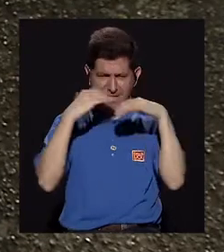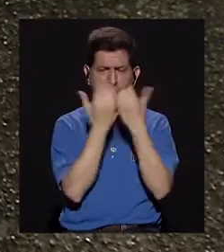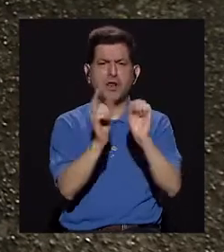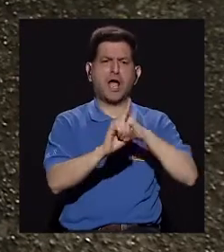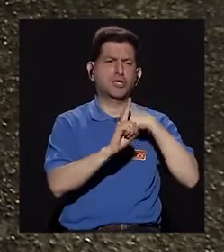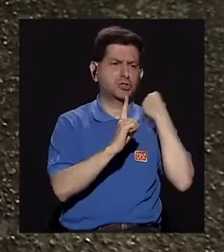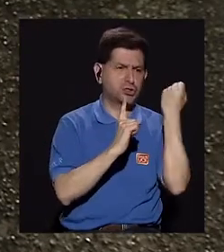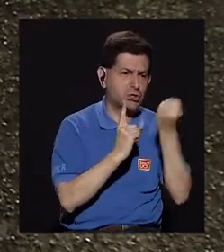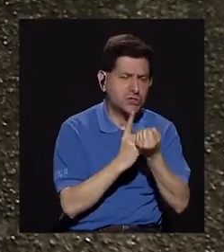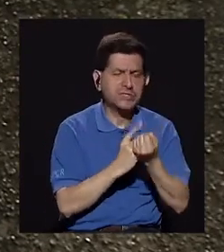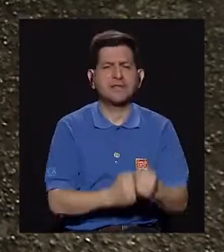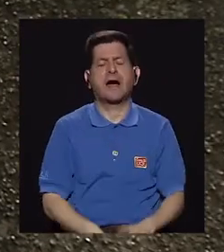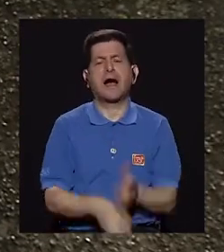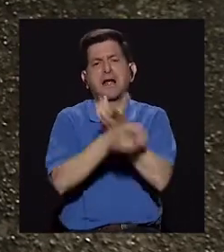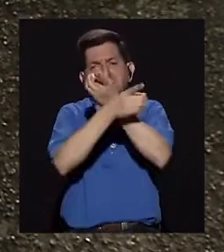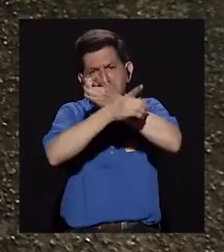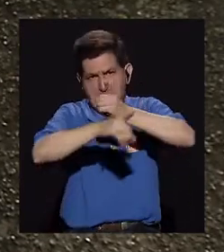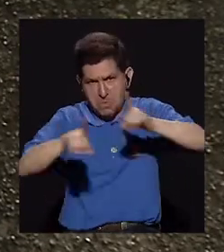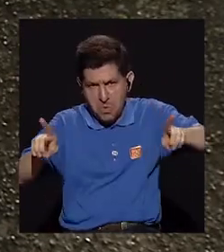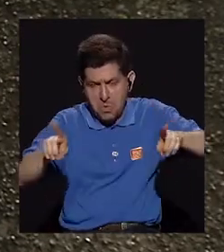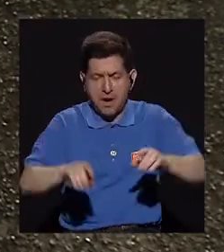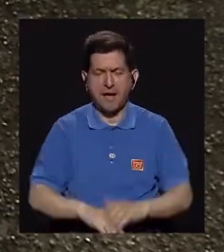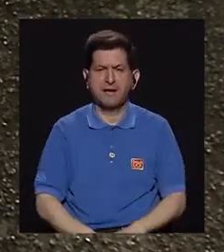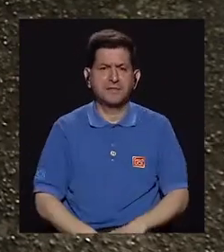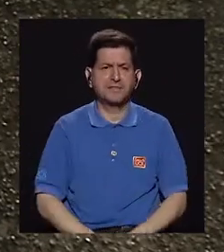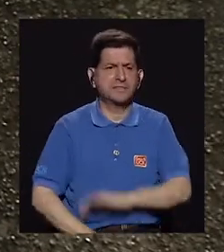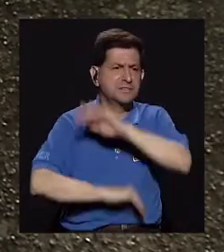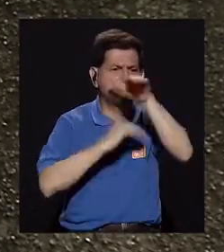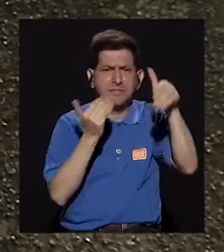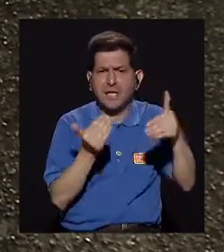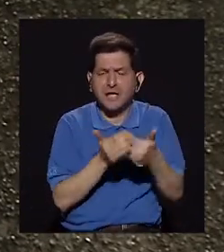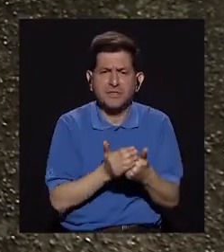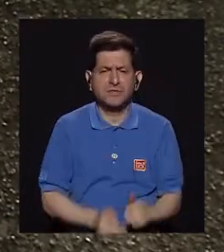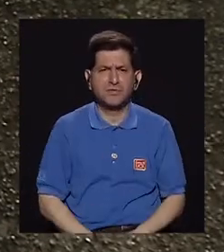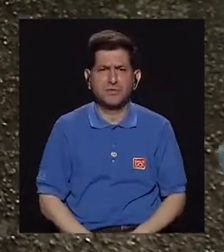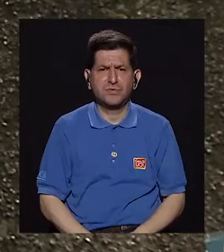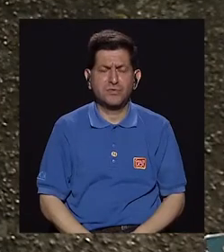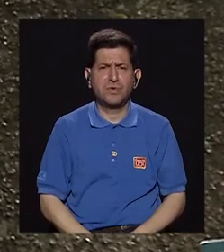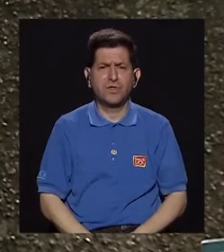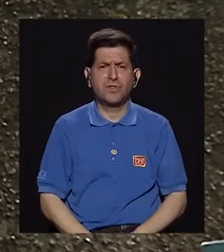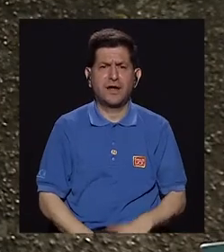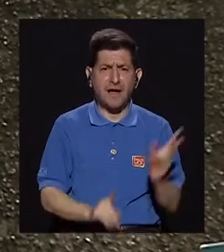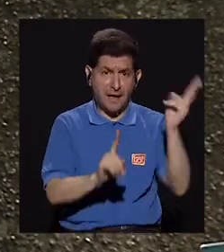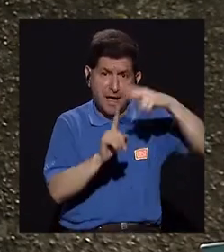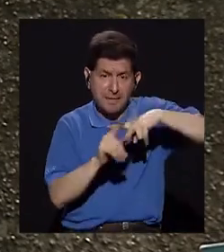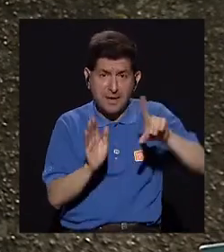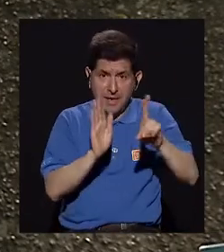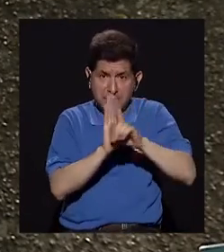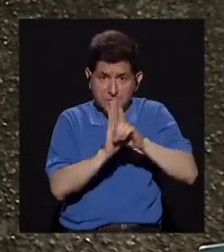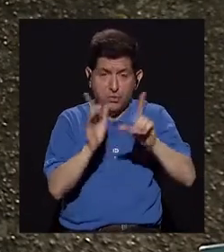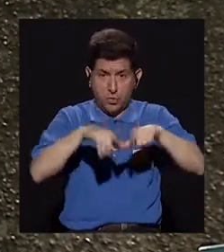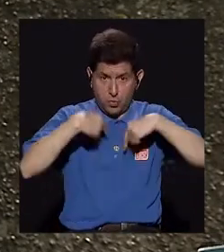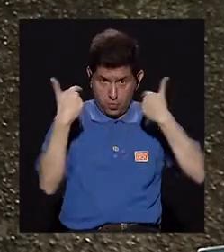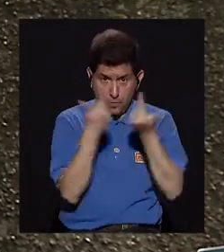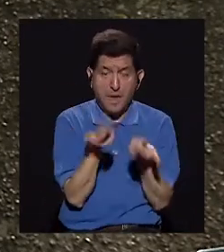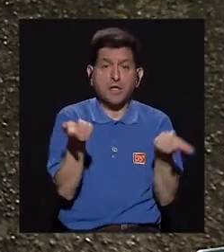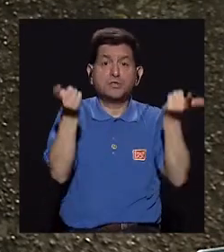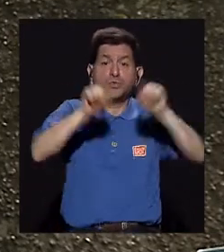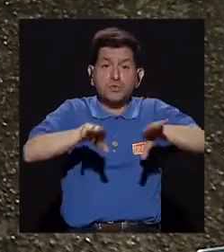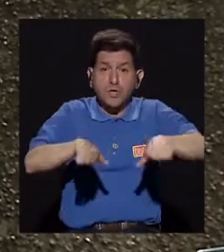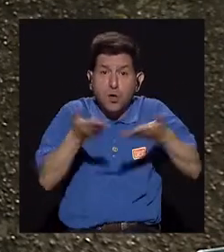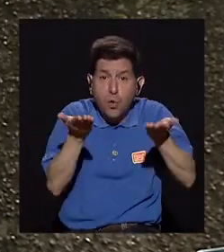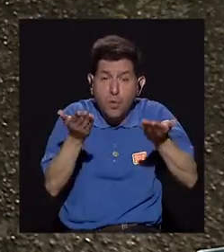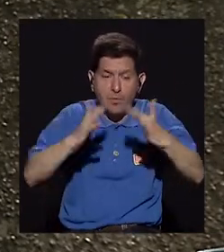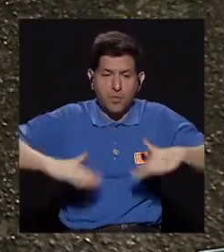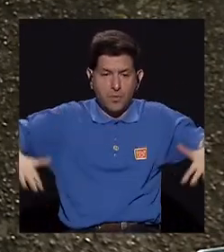sociedad, democracia, cualquier realización o materialización de derechos colectivos se da a través